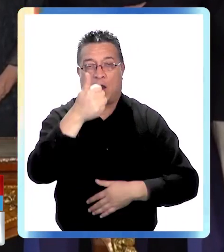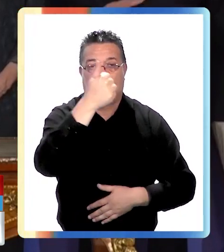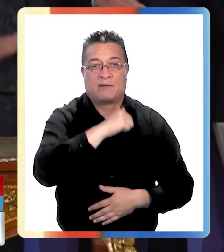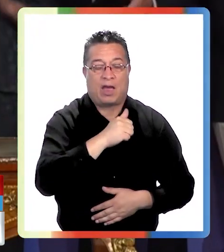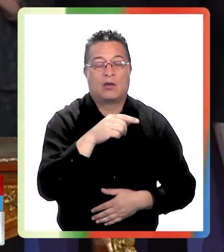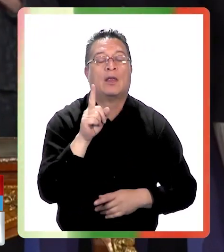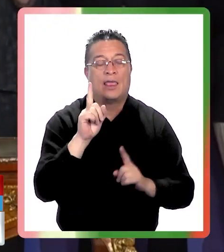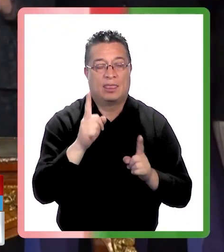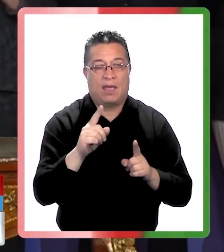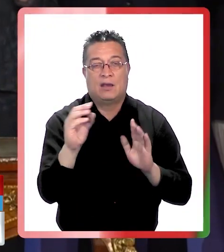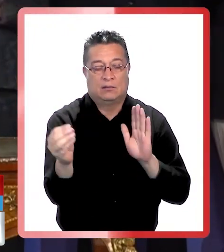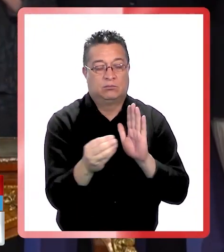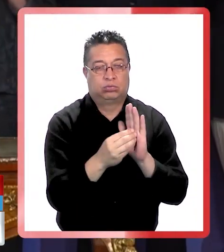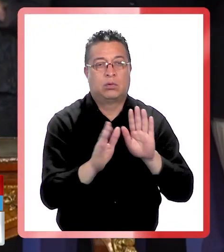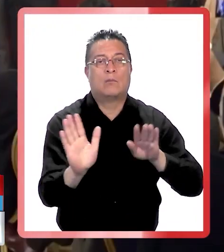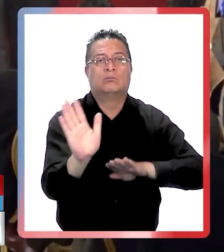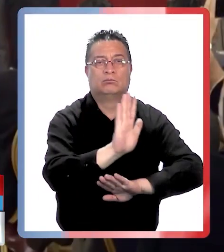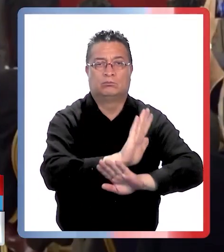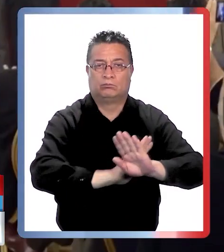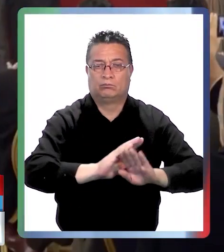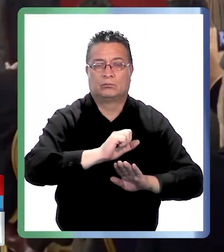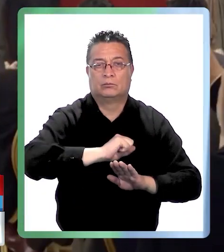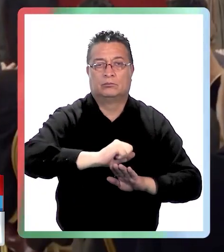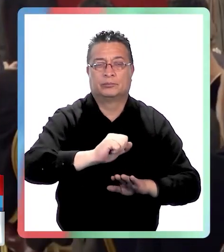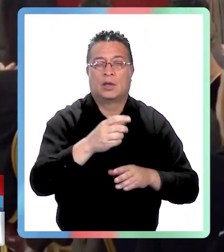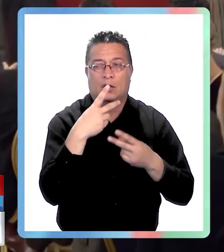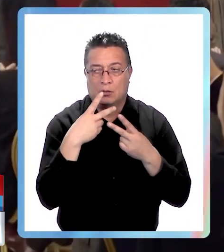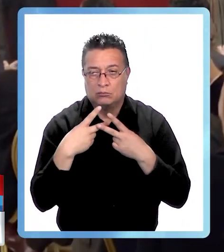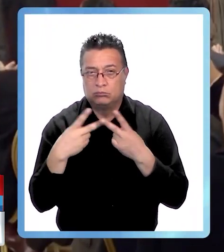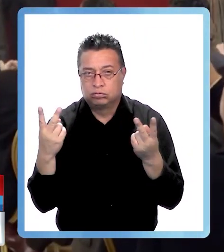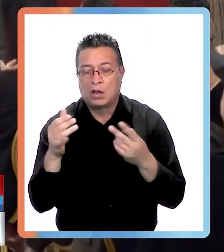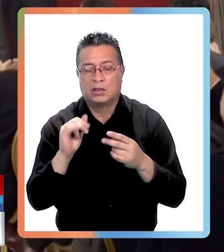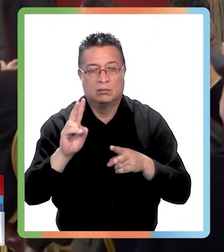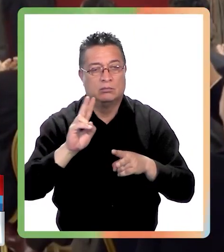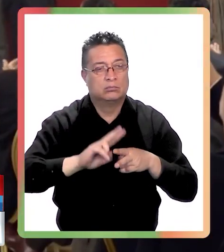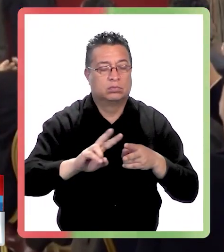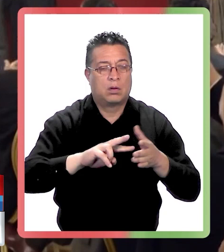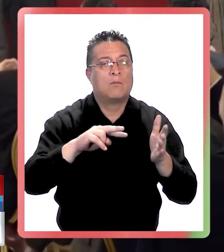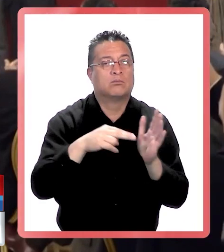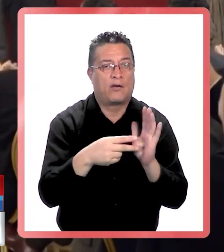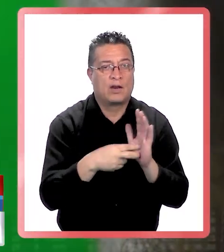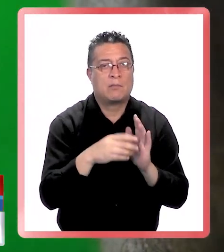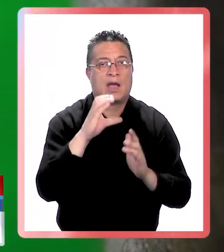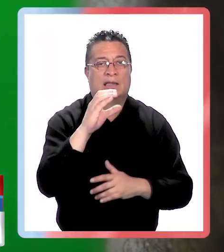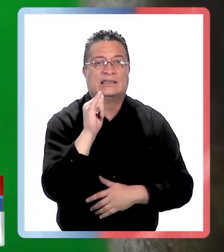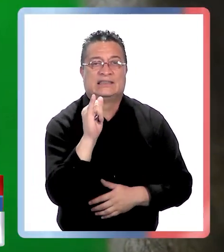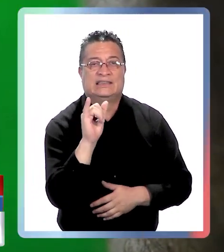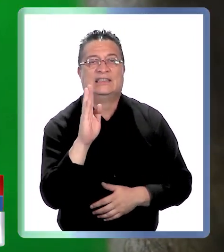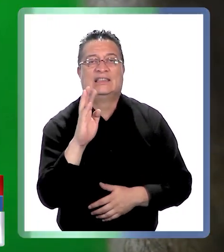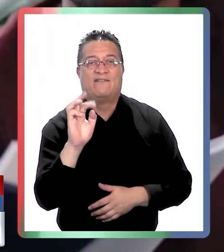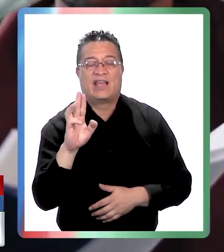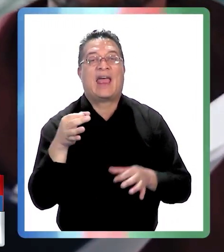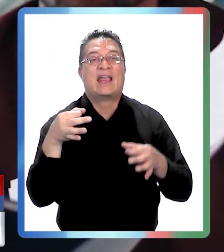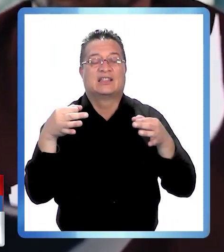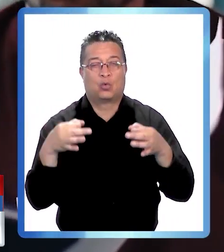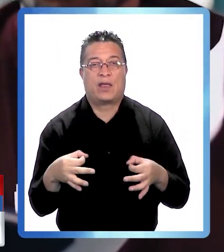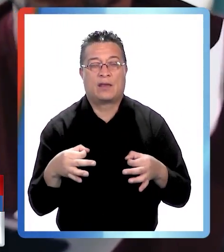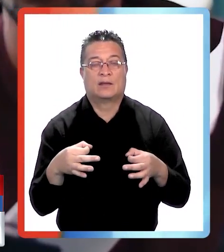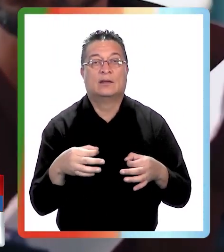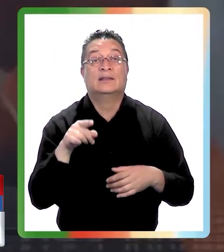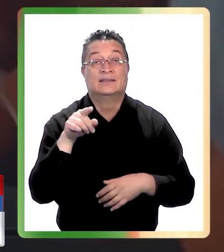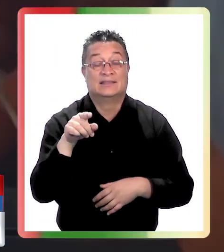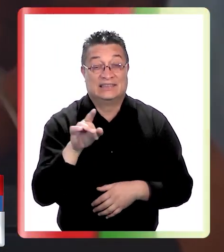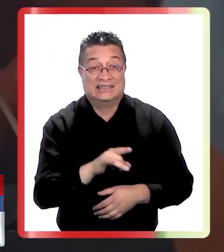privados, los cuales tendrán que aplicar medidas de prevención, reportar y resolver incidentes en ciberseguridad. Con